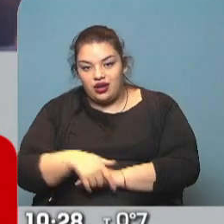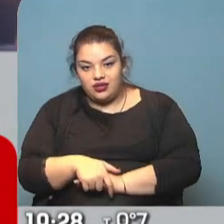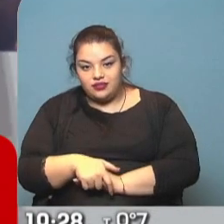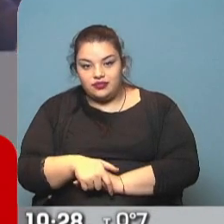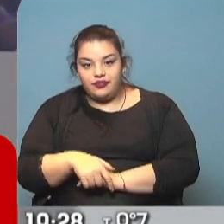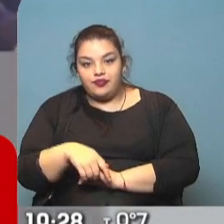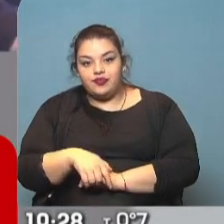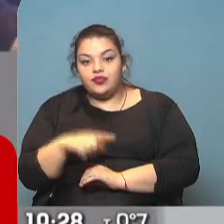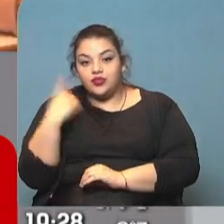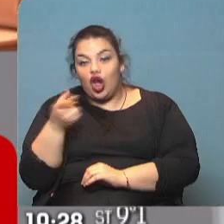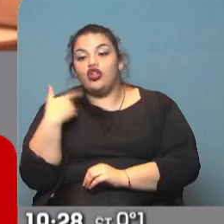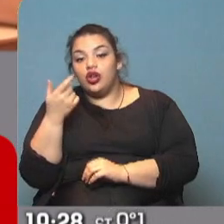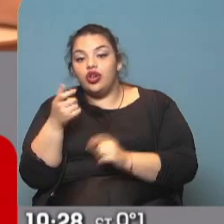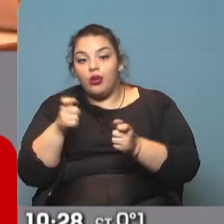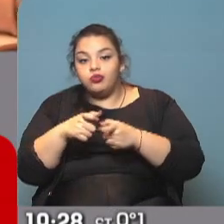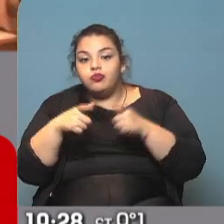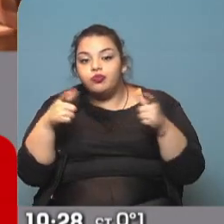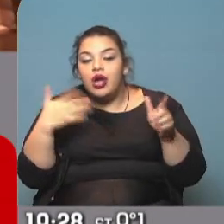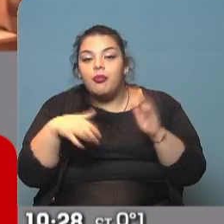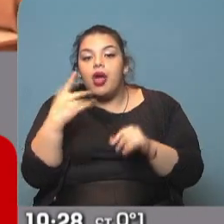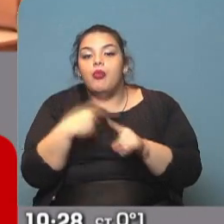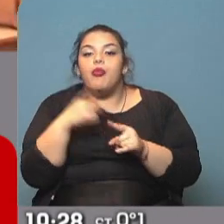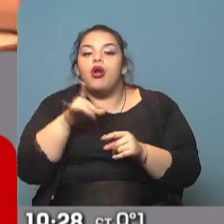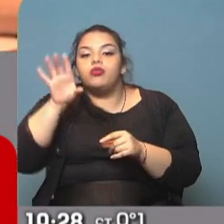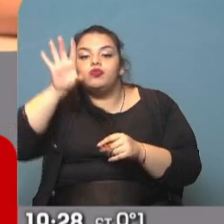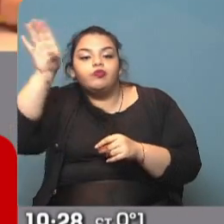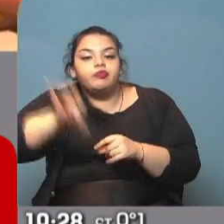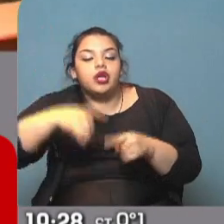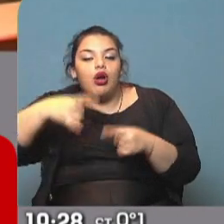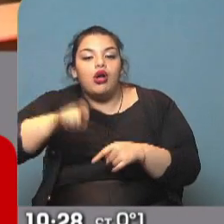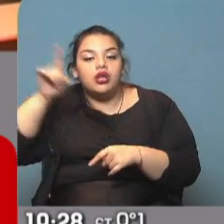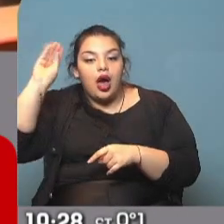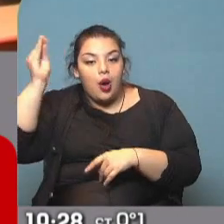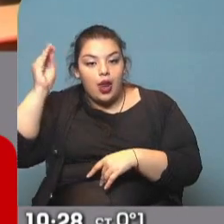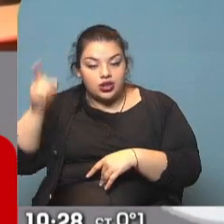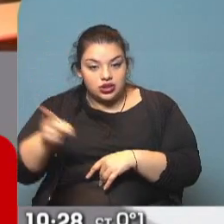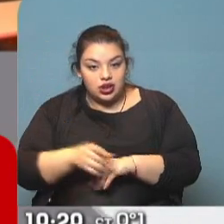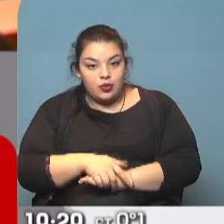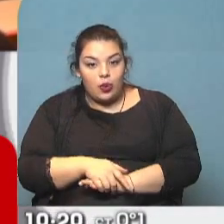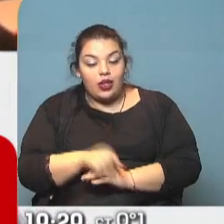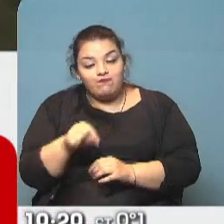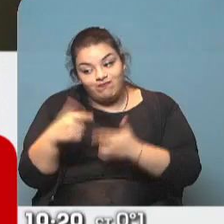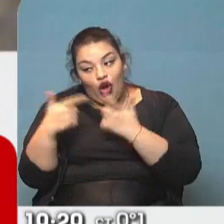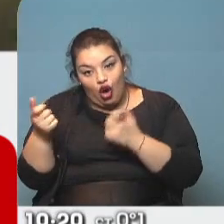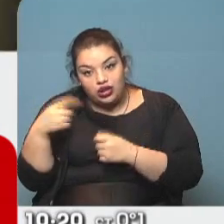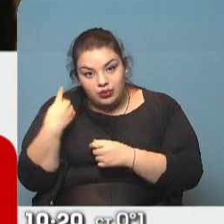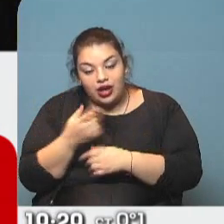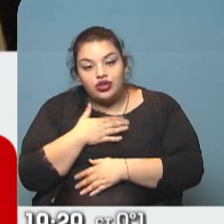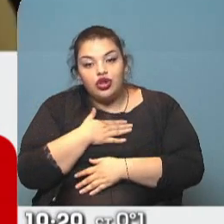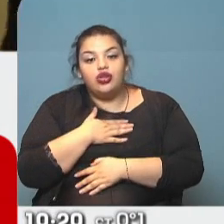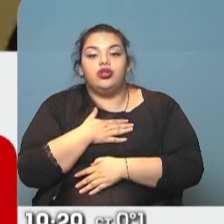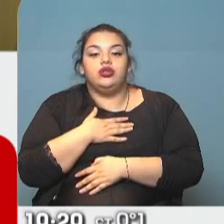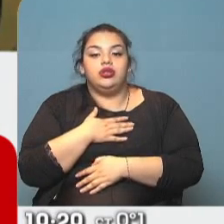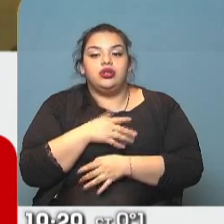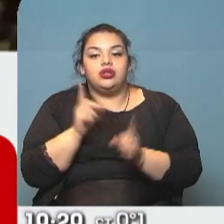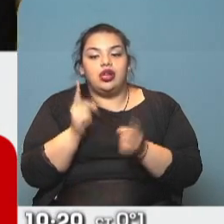por el impulso de Brasil en las exportaciones industriales. Eso es un viento en contra. Y después que se devalúe más rápido el